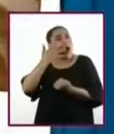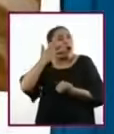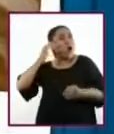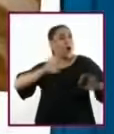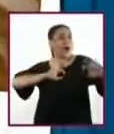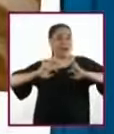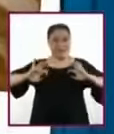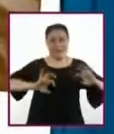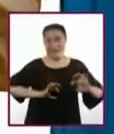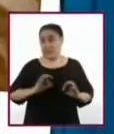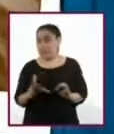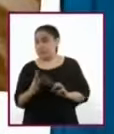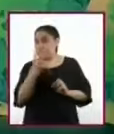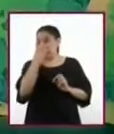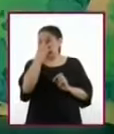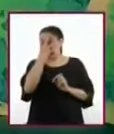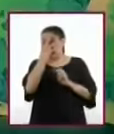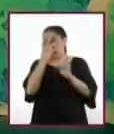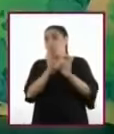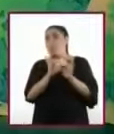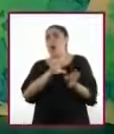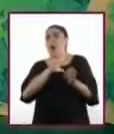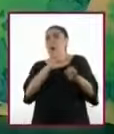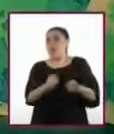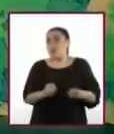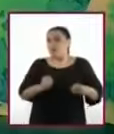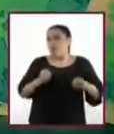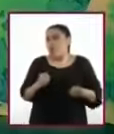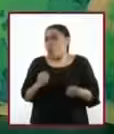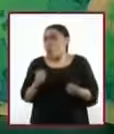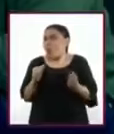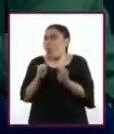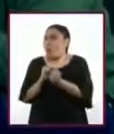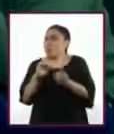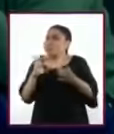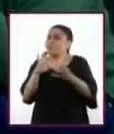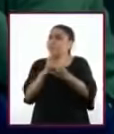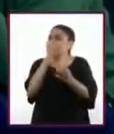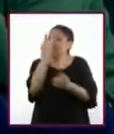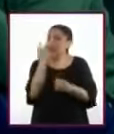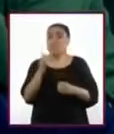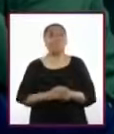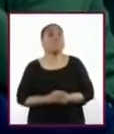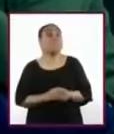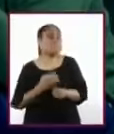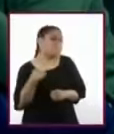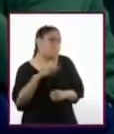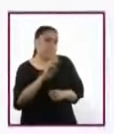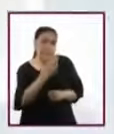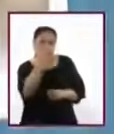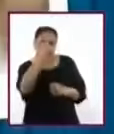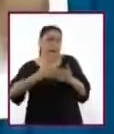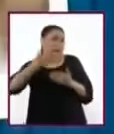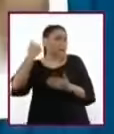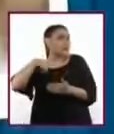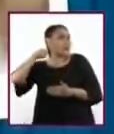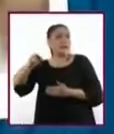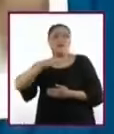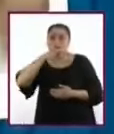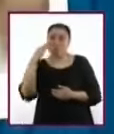como si cada máscara tuviera su propio poder y su propia magia. A mí me recordó cuando fui a las fiestas de